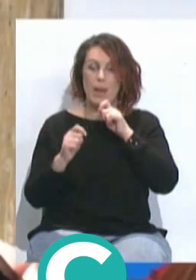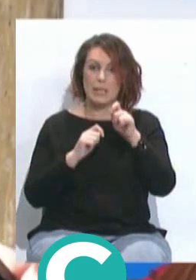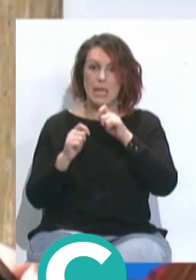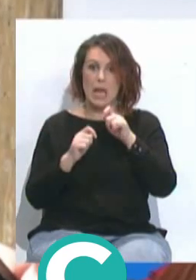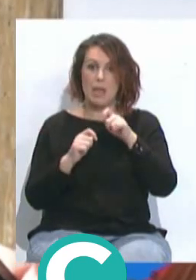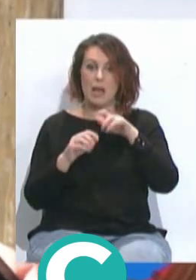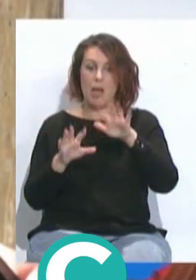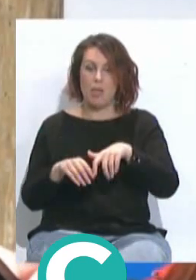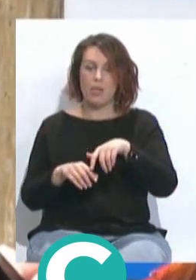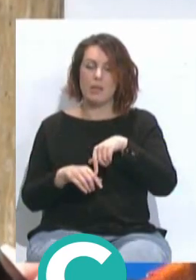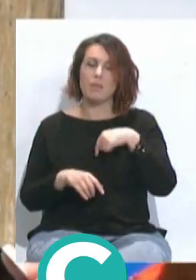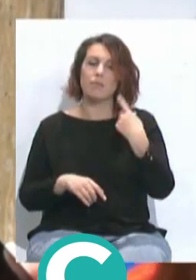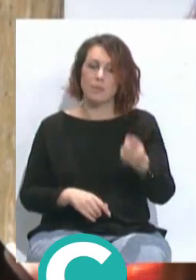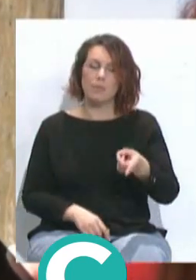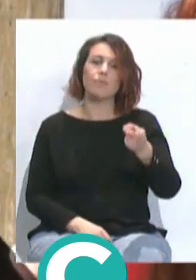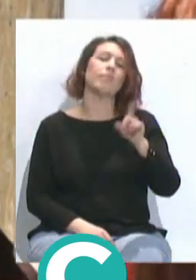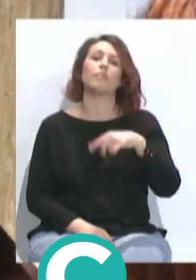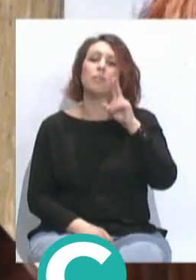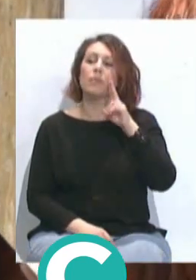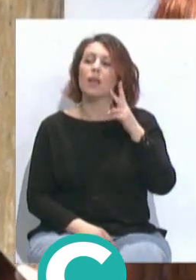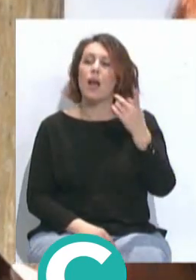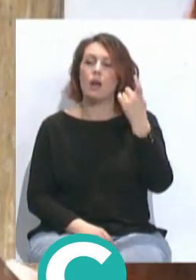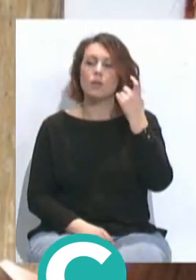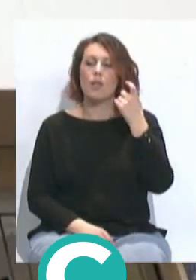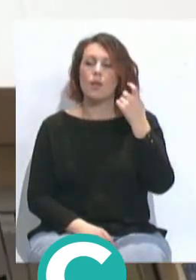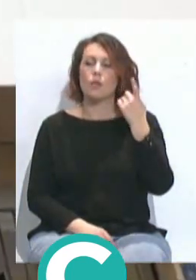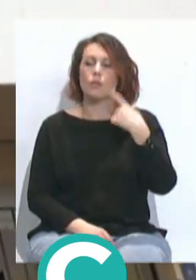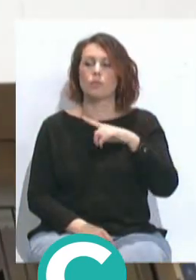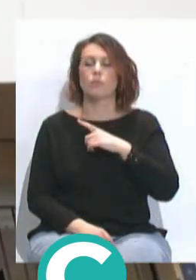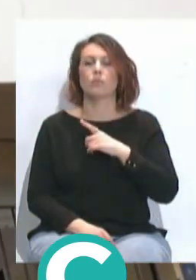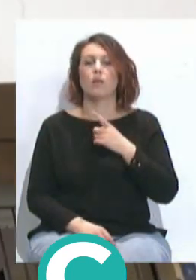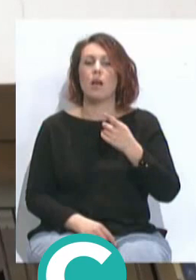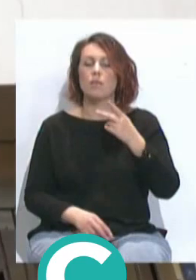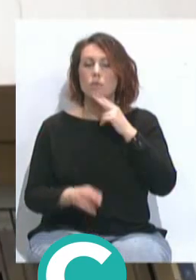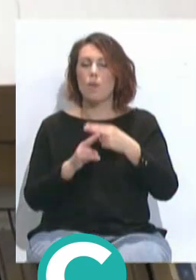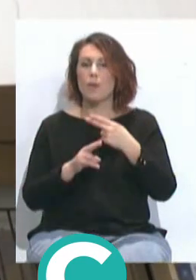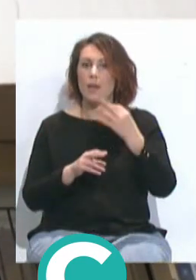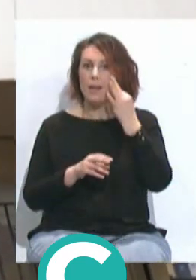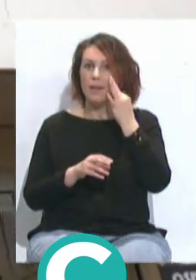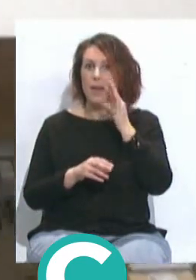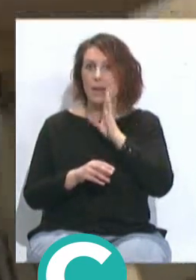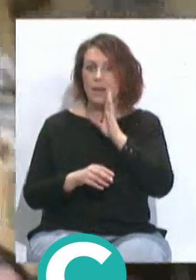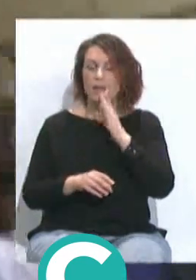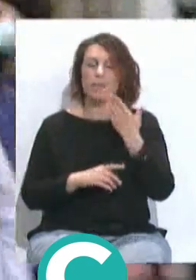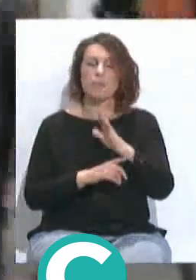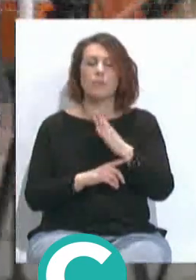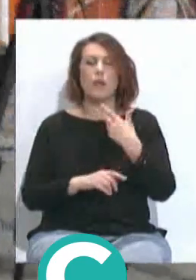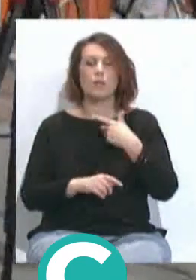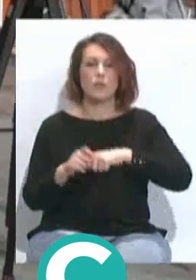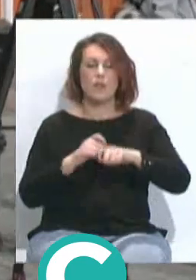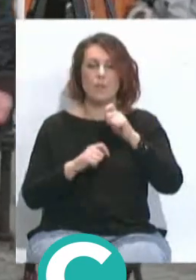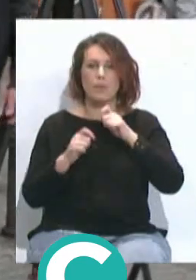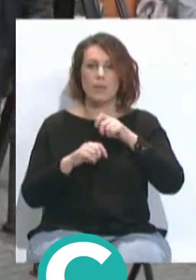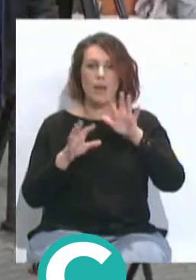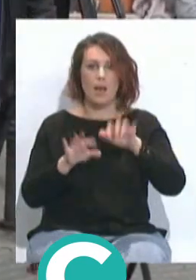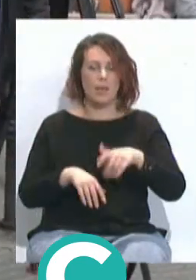prensa de Cádiz y como podéis observar alumnado de nuestra ciudad el nombre de periodista Beatriz Cienfuegos fue propuesto por la asociación